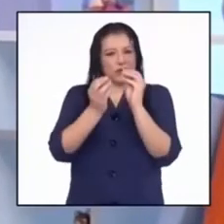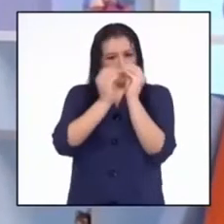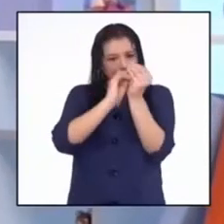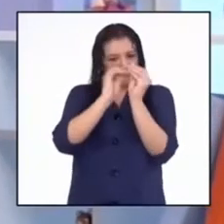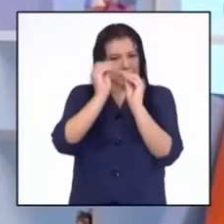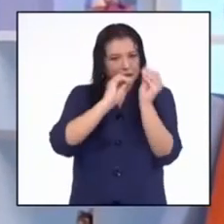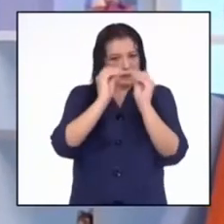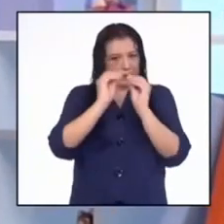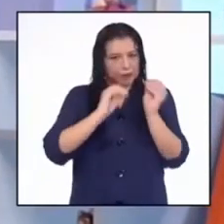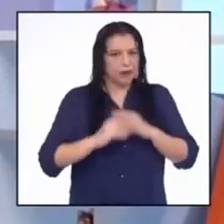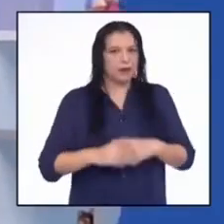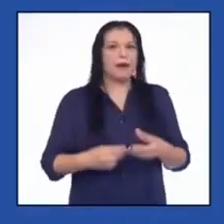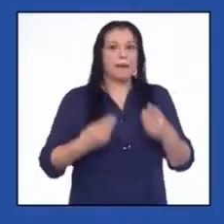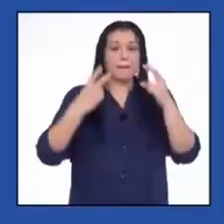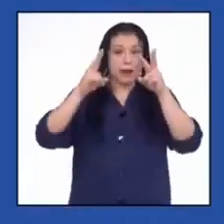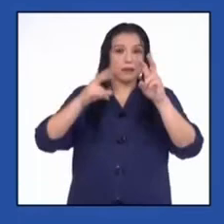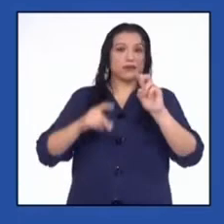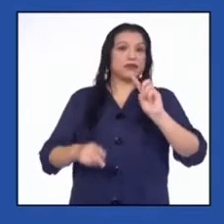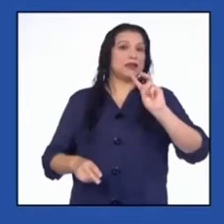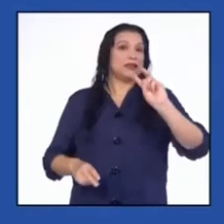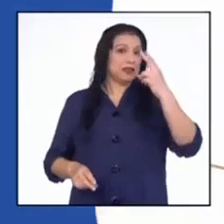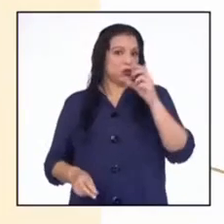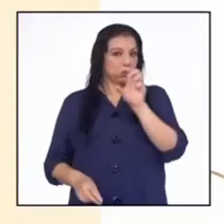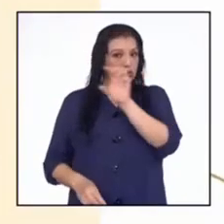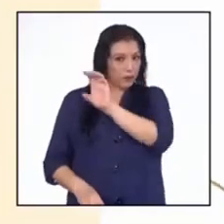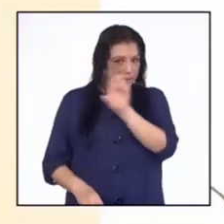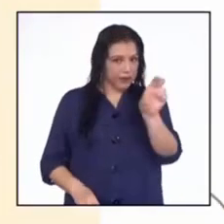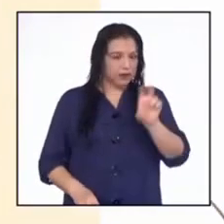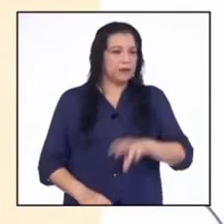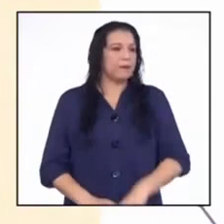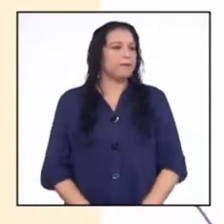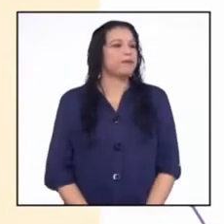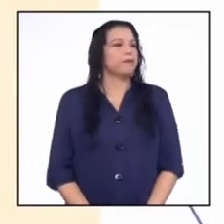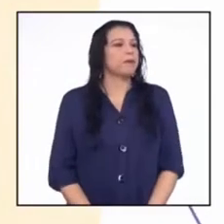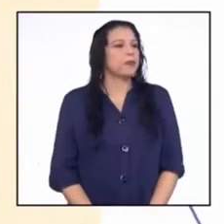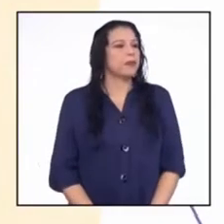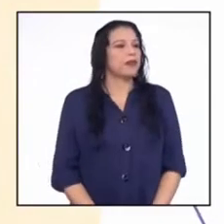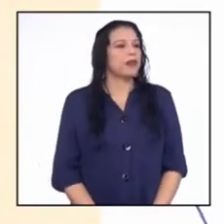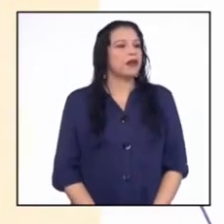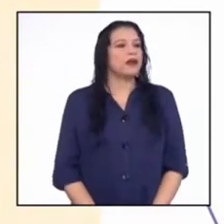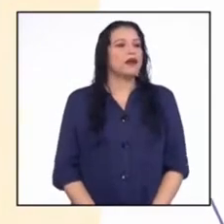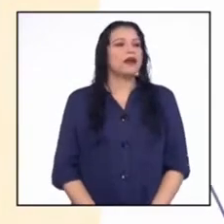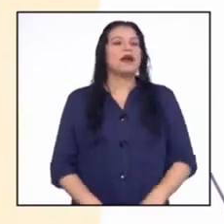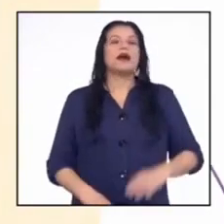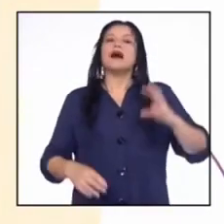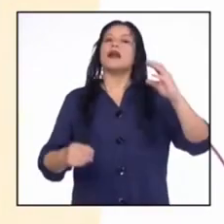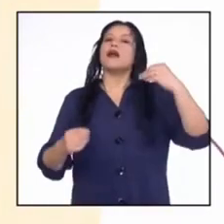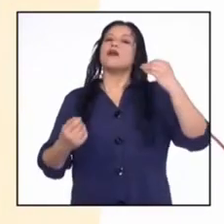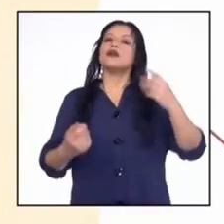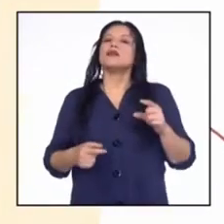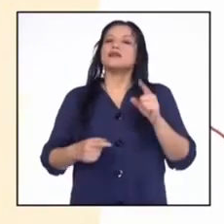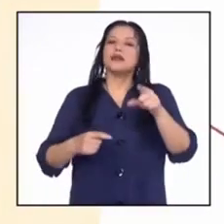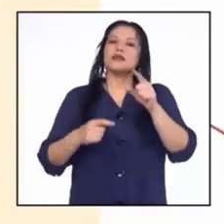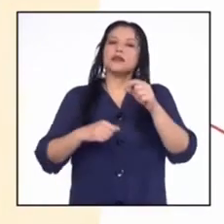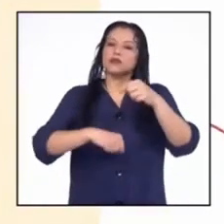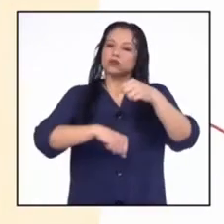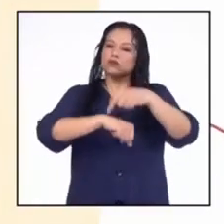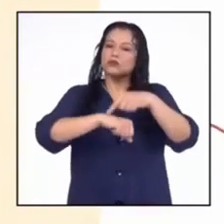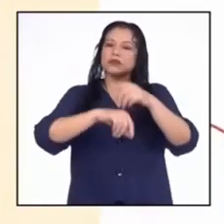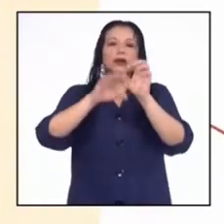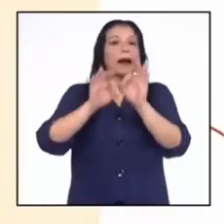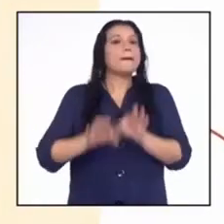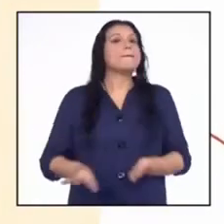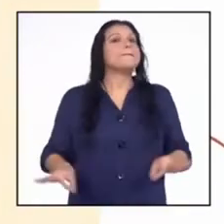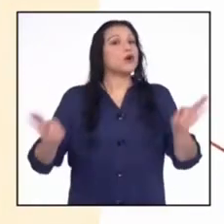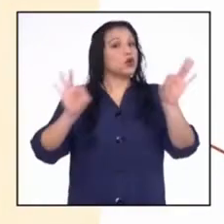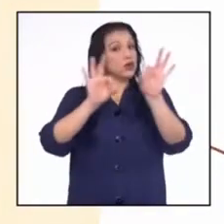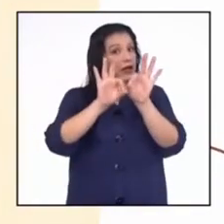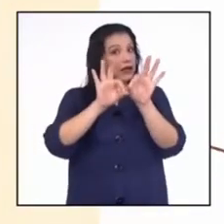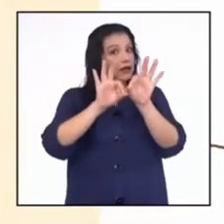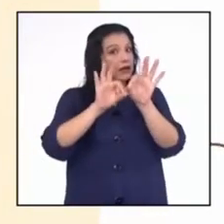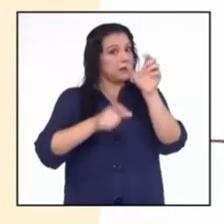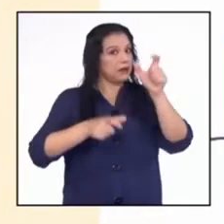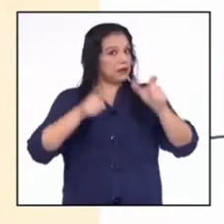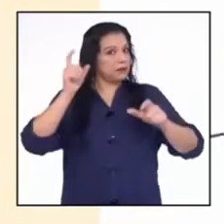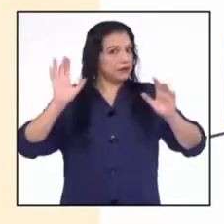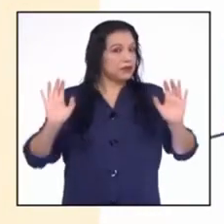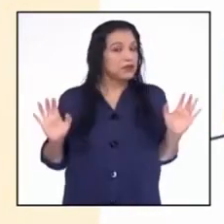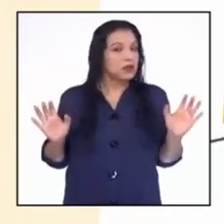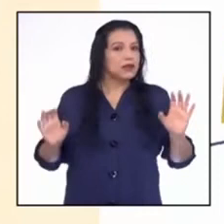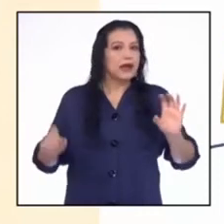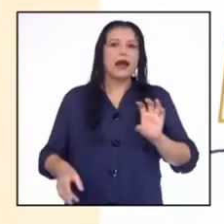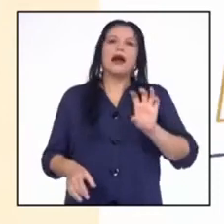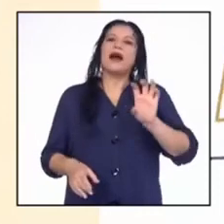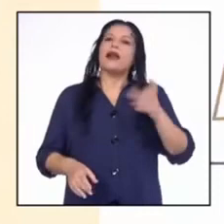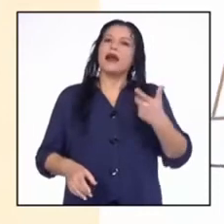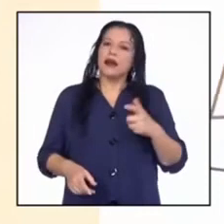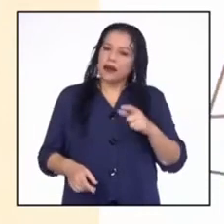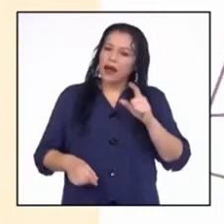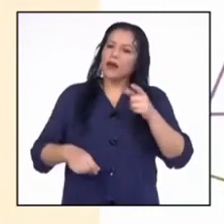corrigiéndolo. Mientras tanto, ¿vemos el siguiente párrafo? Muy bien, entonces dice así. La adolescencia es un momento importante para la gente. La radio